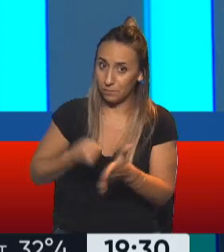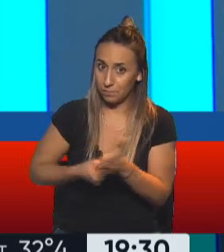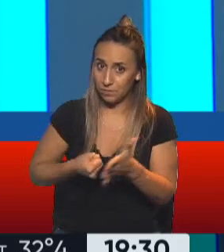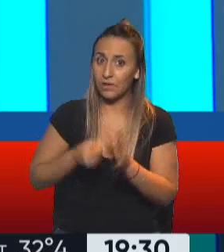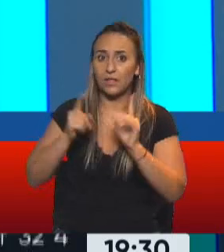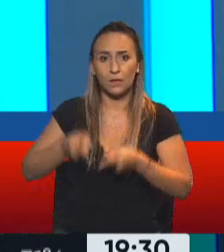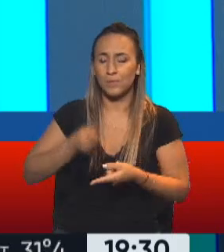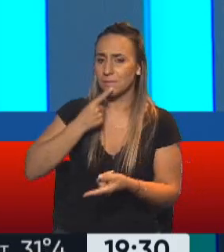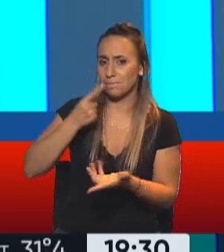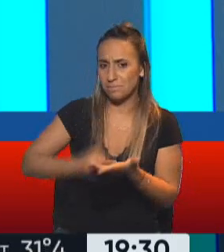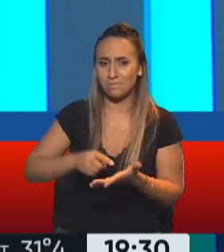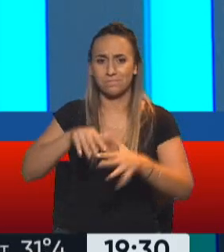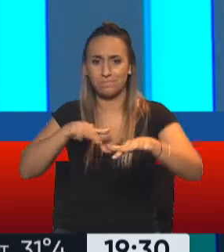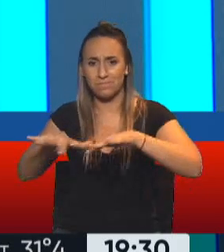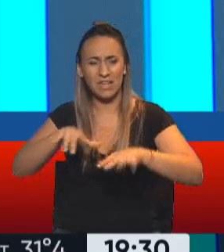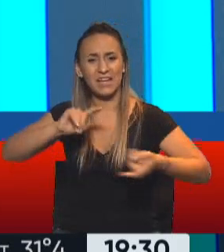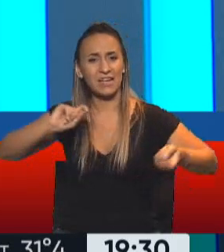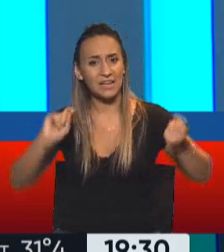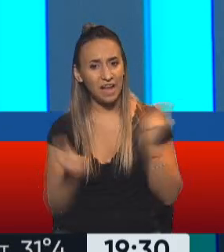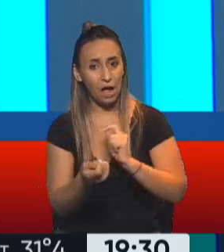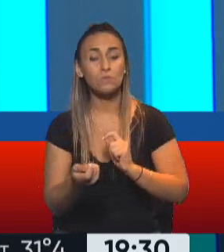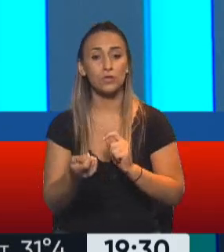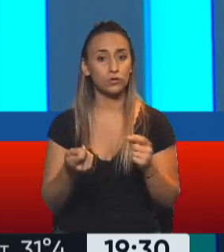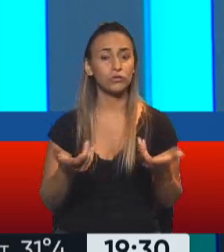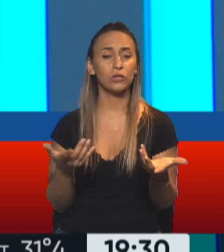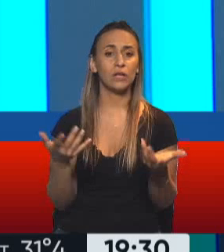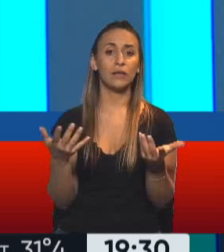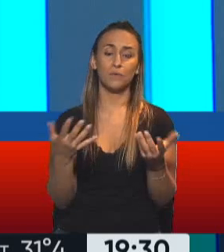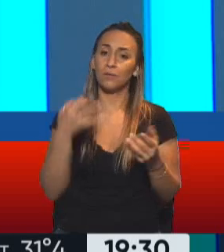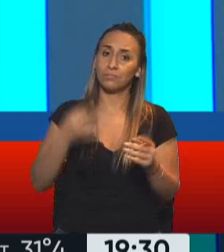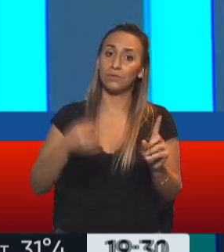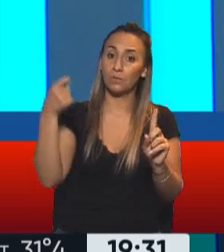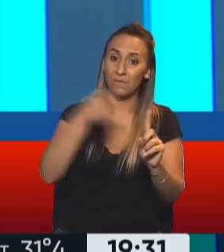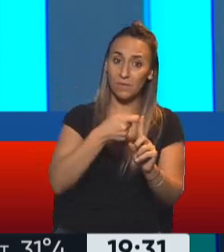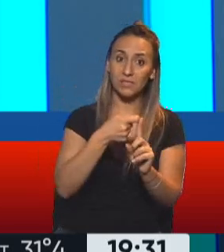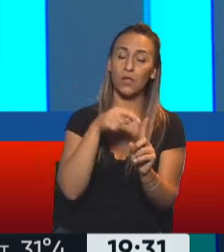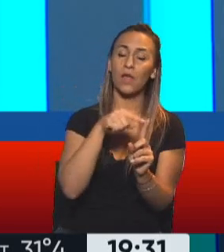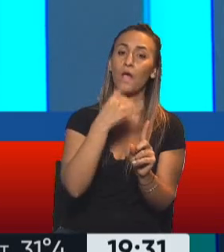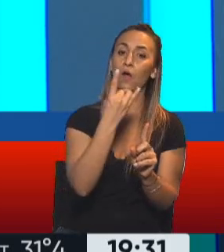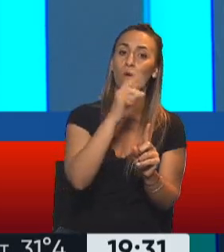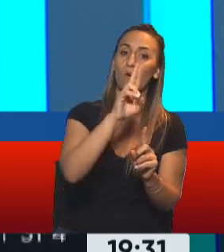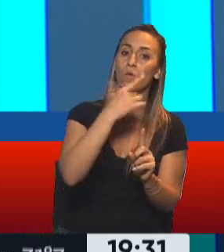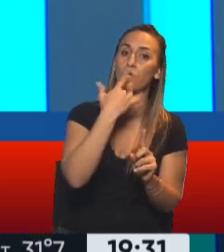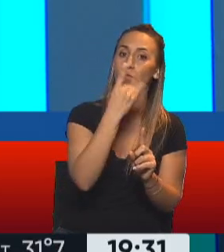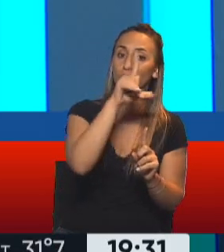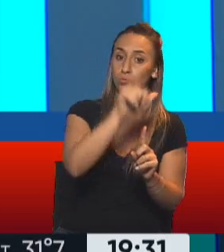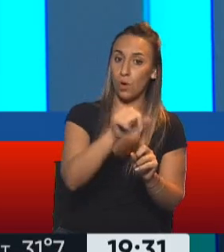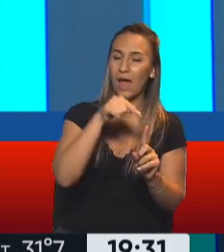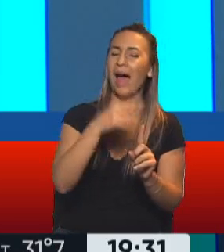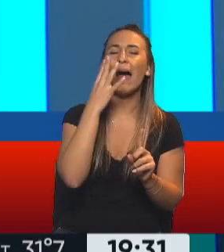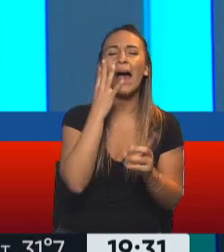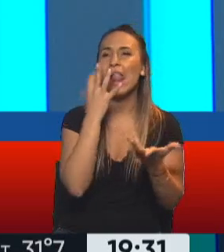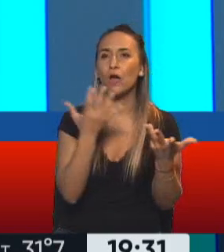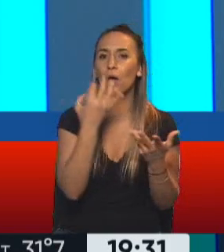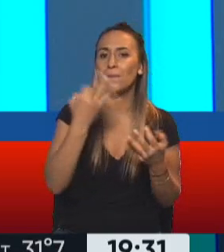los cambios que son enormes, como decís. Hay que decir también que el femicidio de Úrsula tiene la particularidad